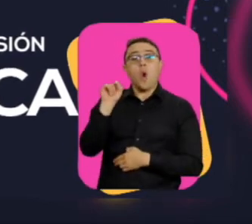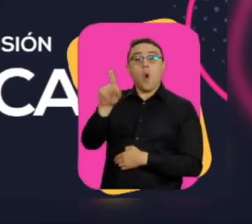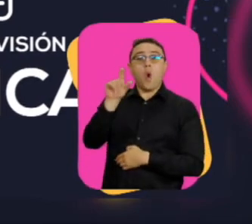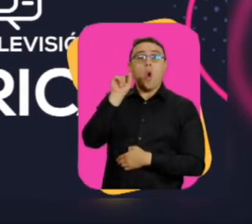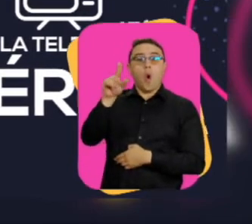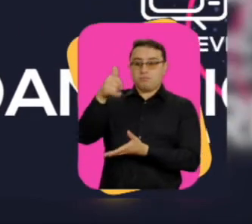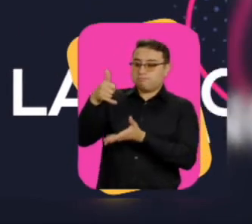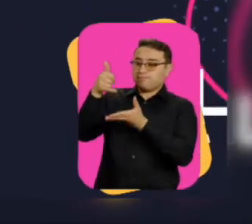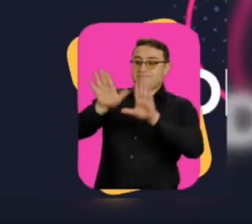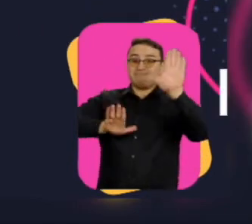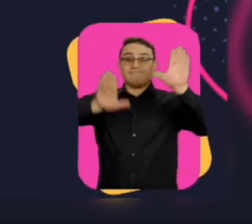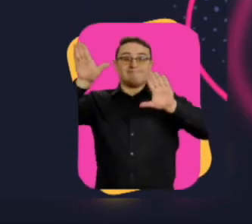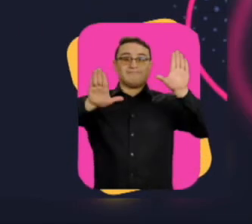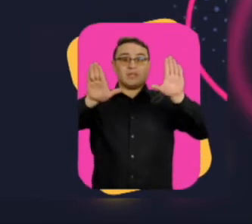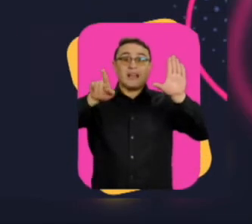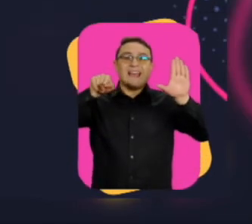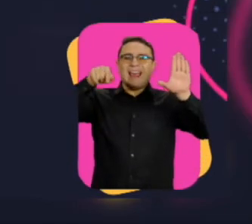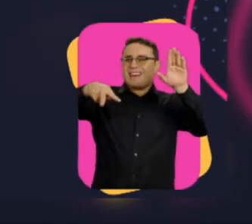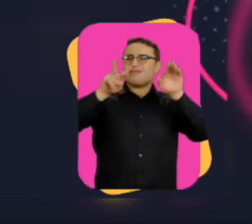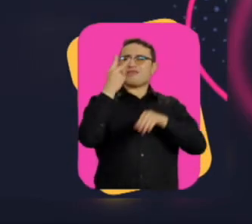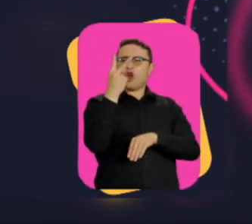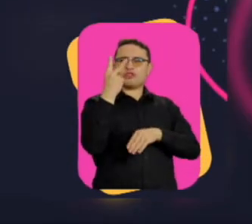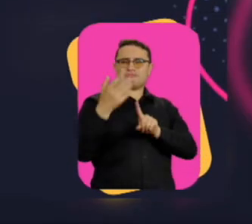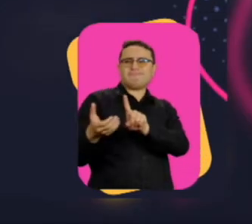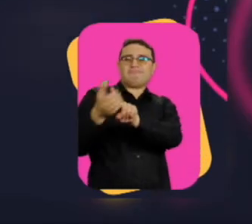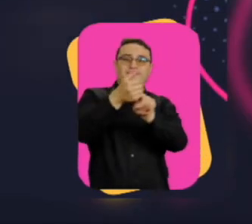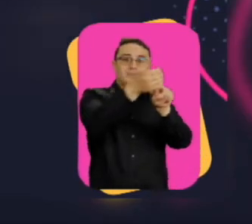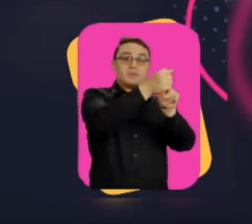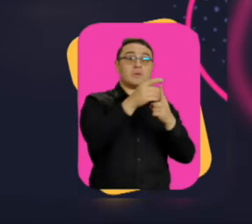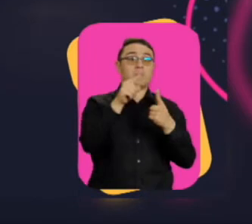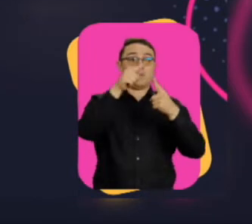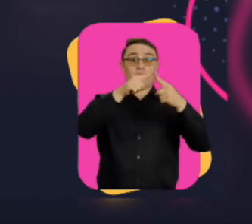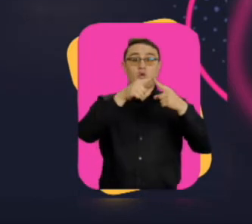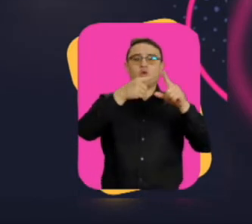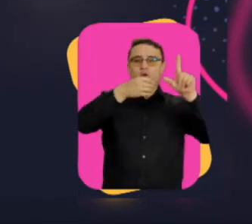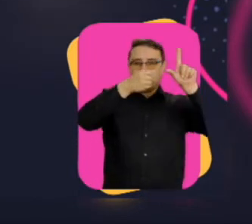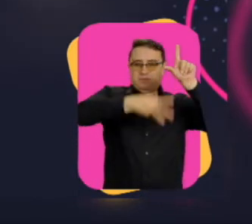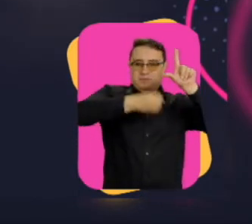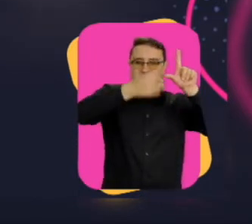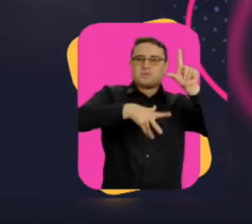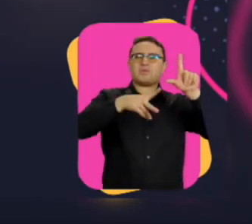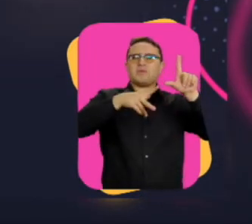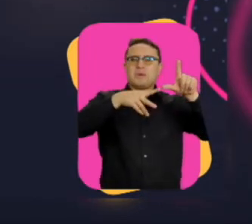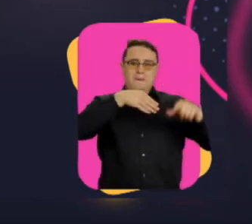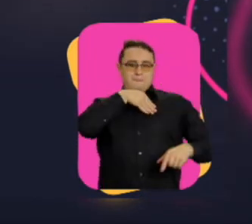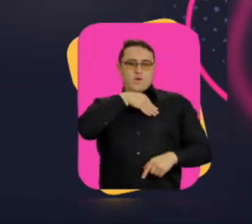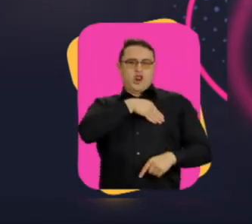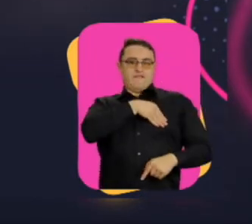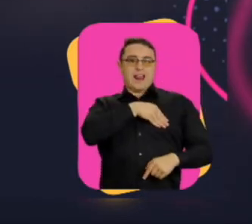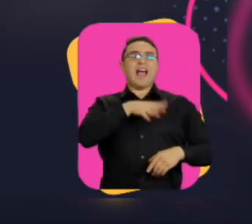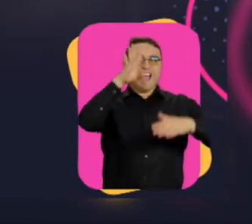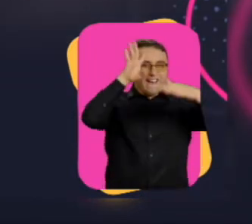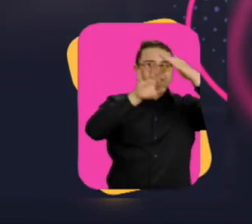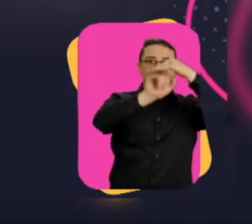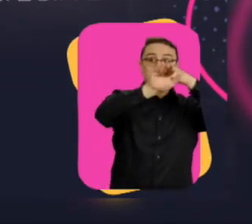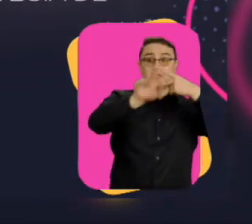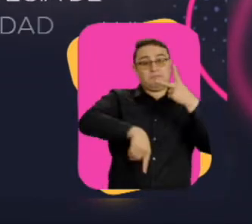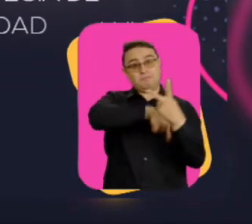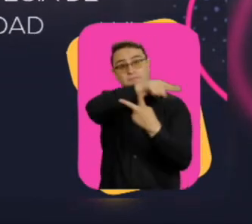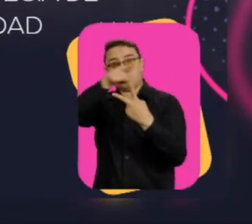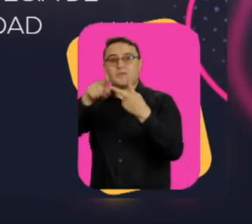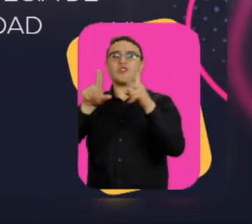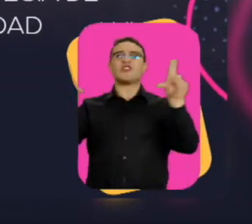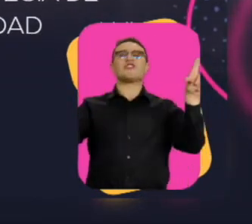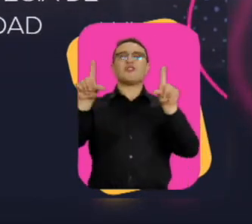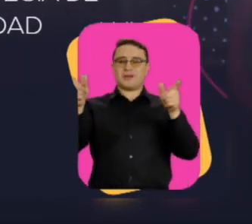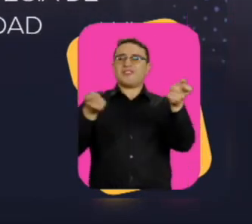total. De ella obtuvimos 2 galardones, uno para la serie Libertador en la categoría de ficción y otra para